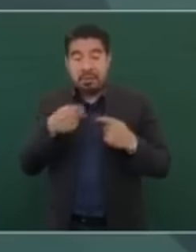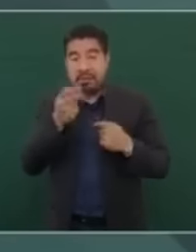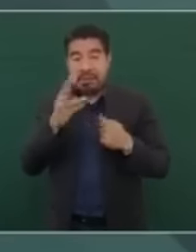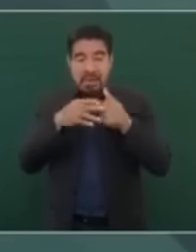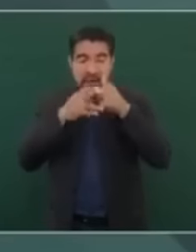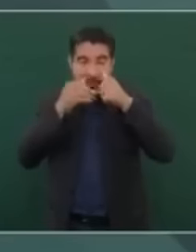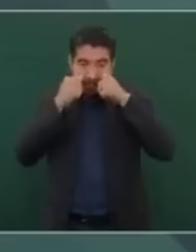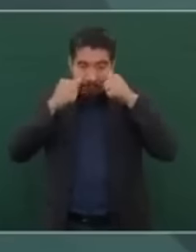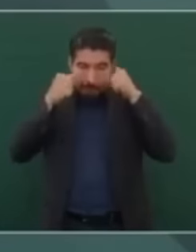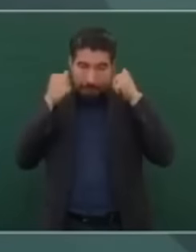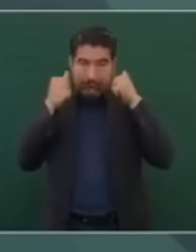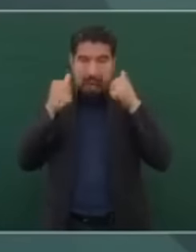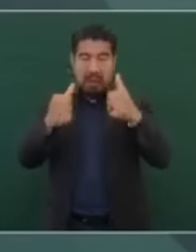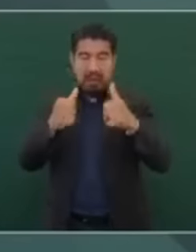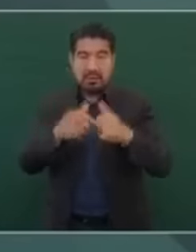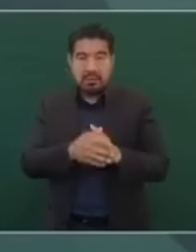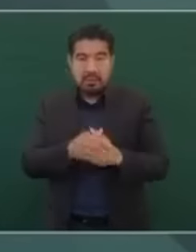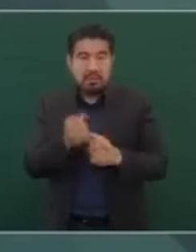y